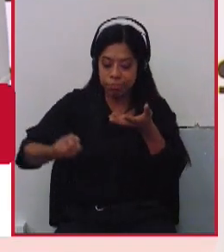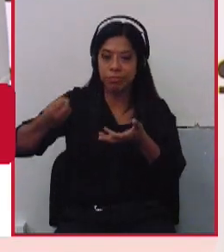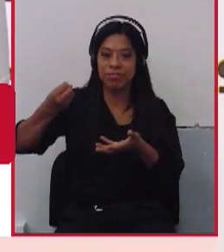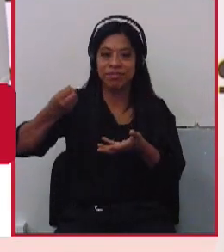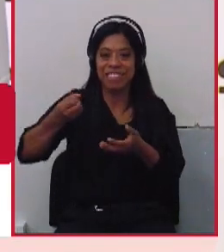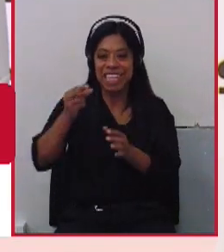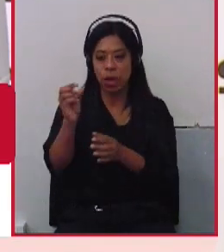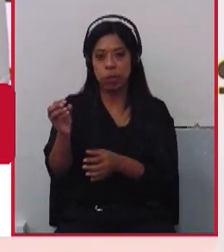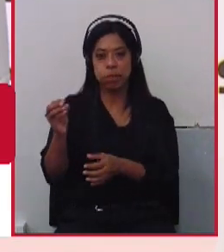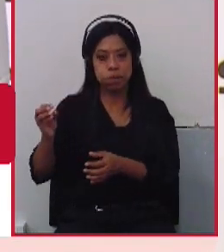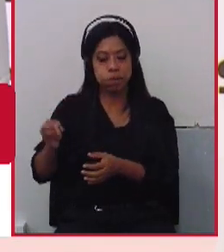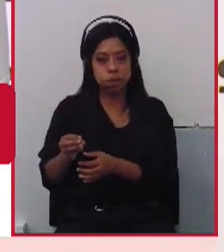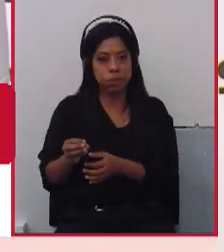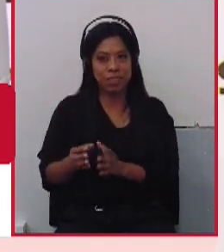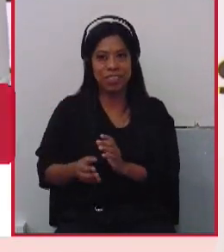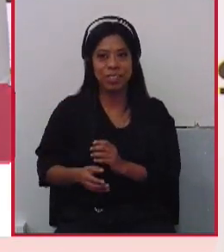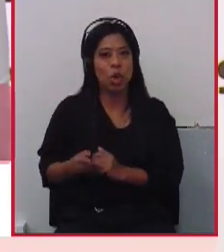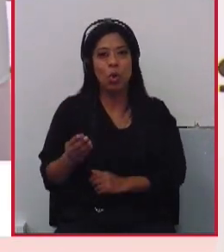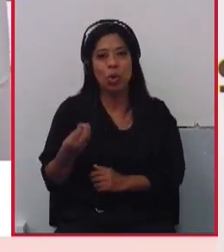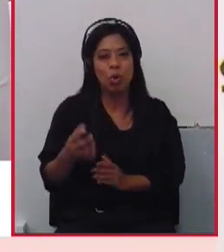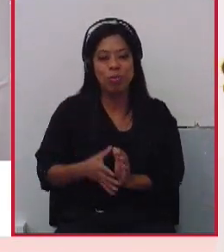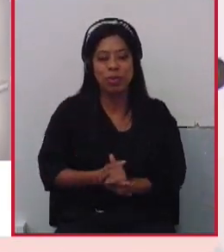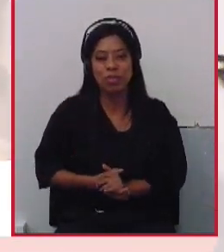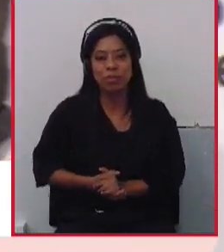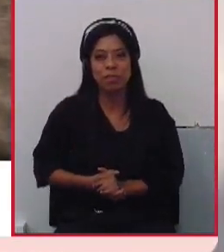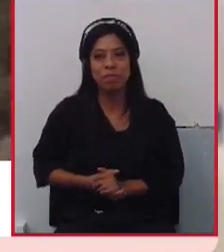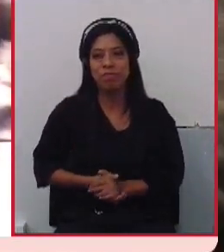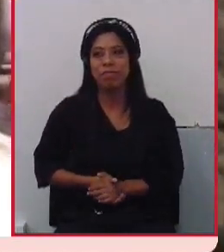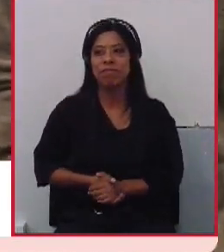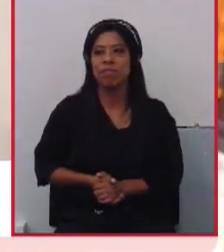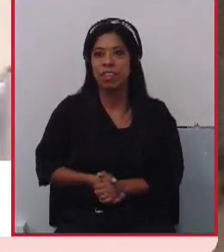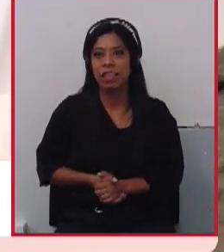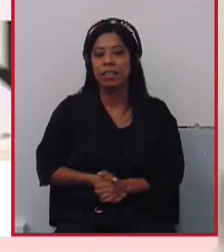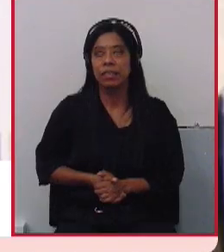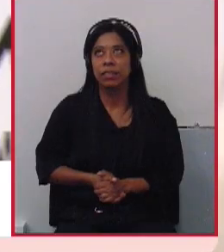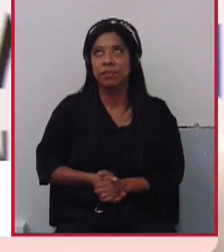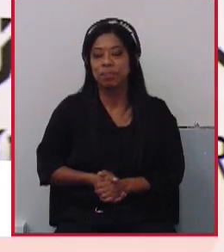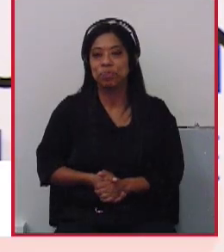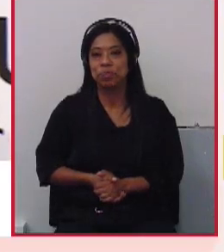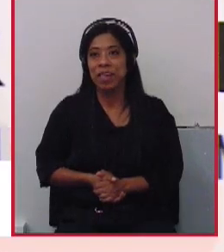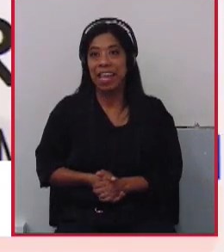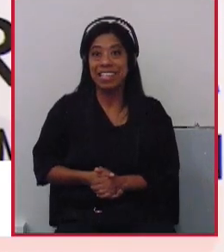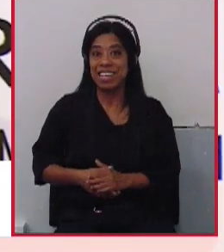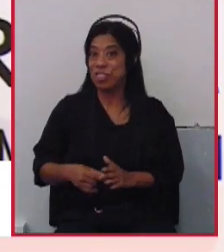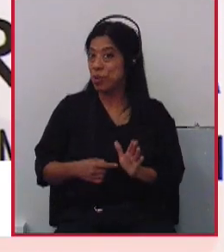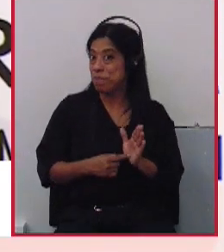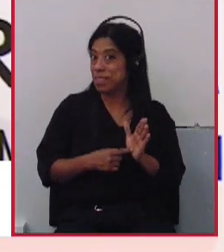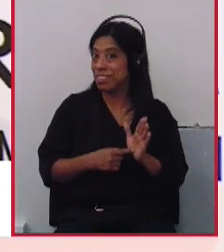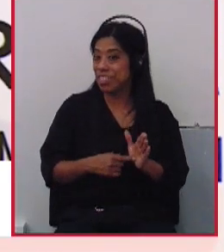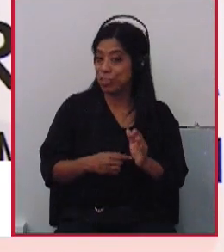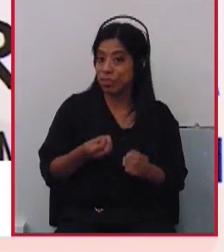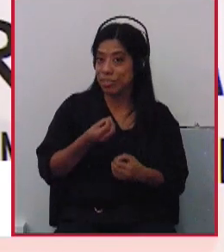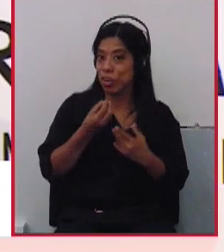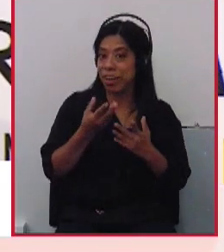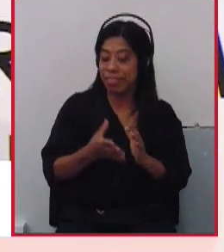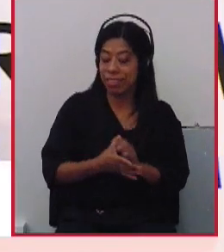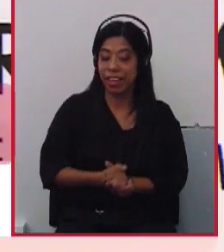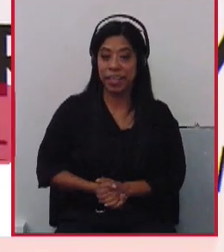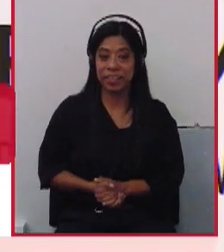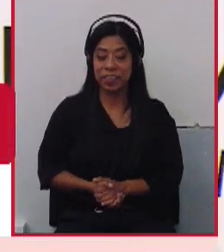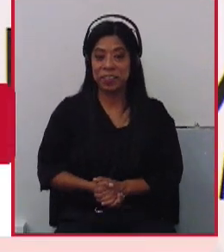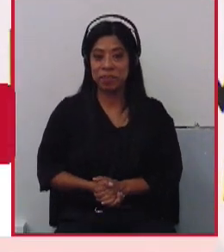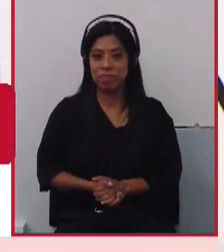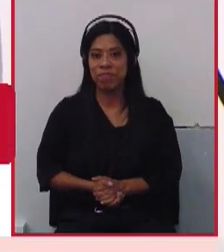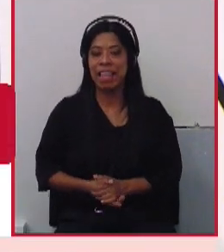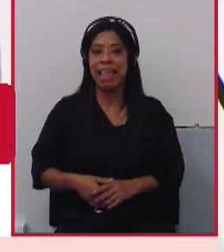estas partículas gruesas, ¿no? Así, yo en una parte de la presentación les había comentado